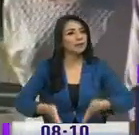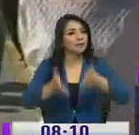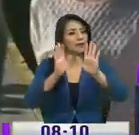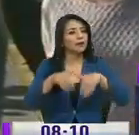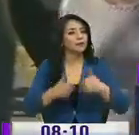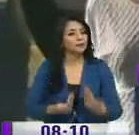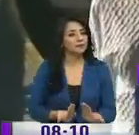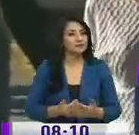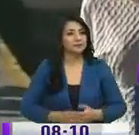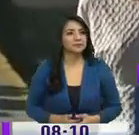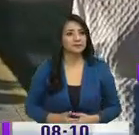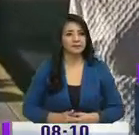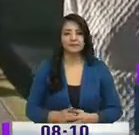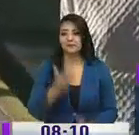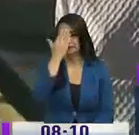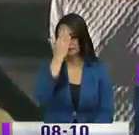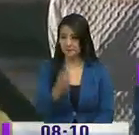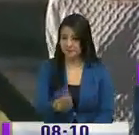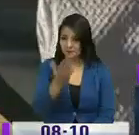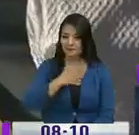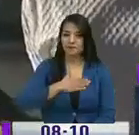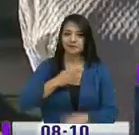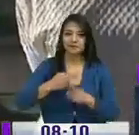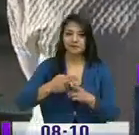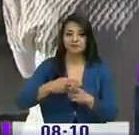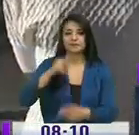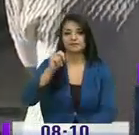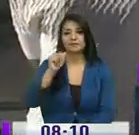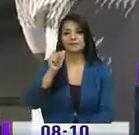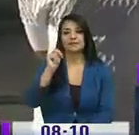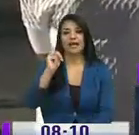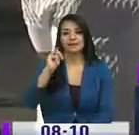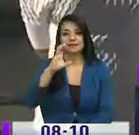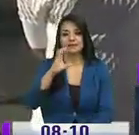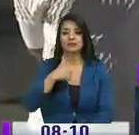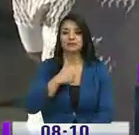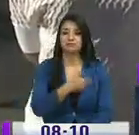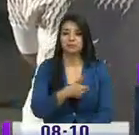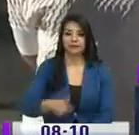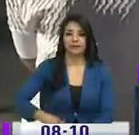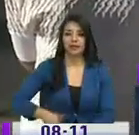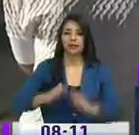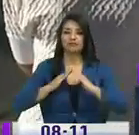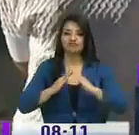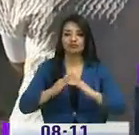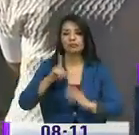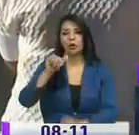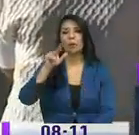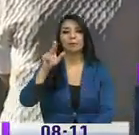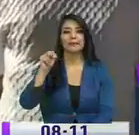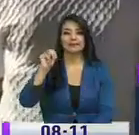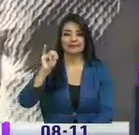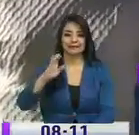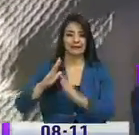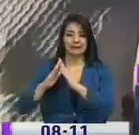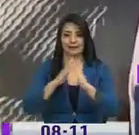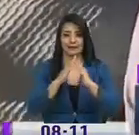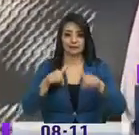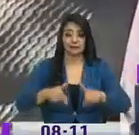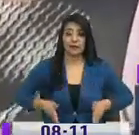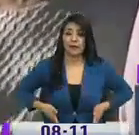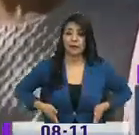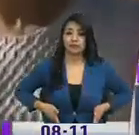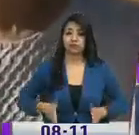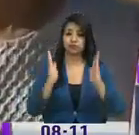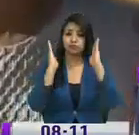de ser intervenida. Buenos días, mi nombre es Nancy Naranjo, soy la presidenta de las urbanizaciones de Lumbicí. Esta carretera